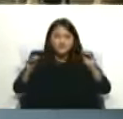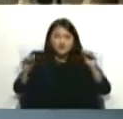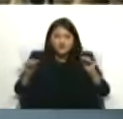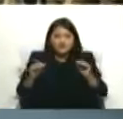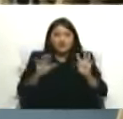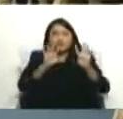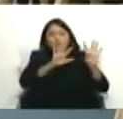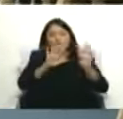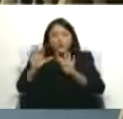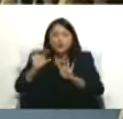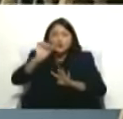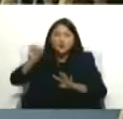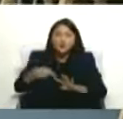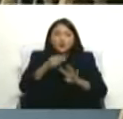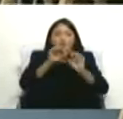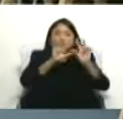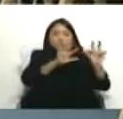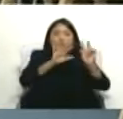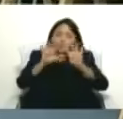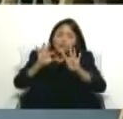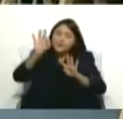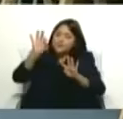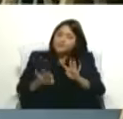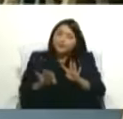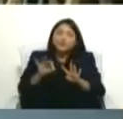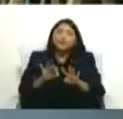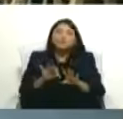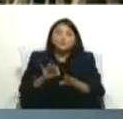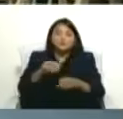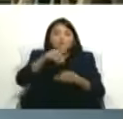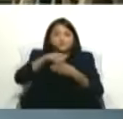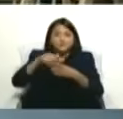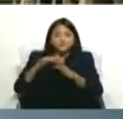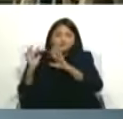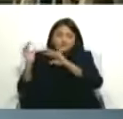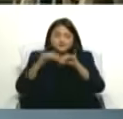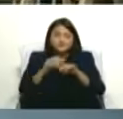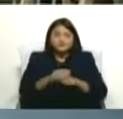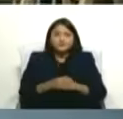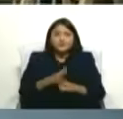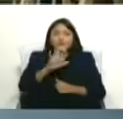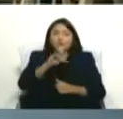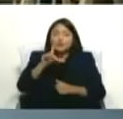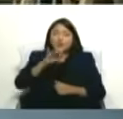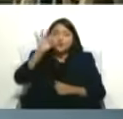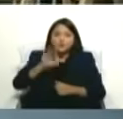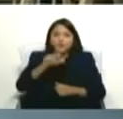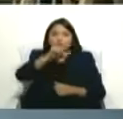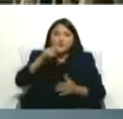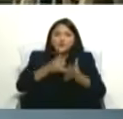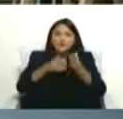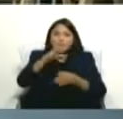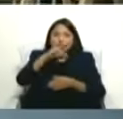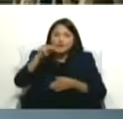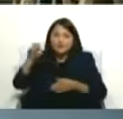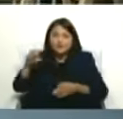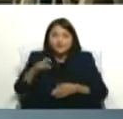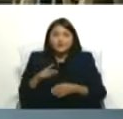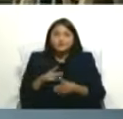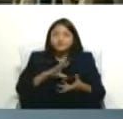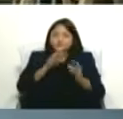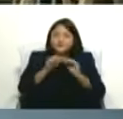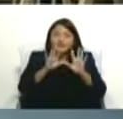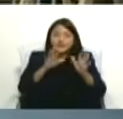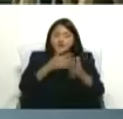del 99.89% de los votos, hubo una participación del 51.1% del padrón electoral, que representan